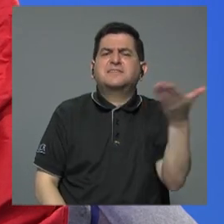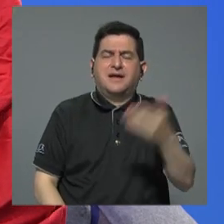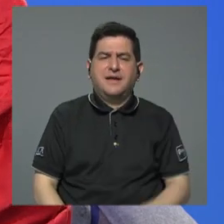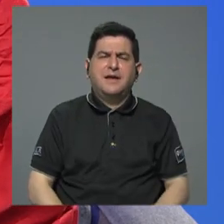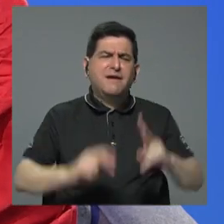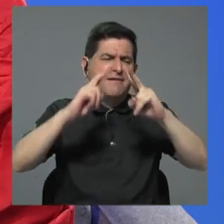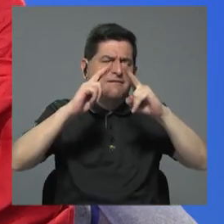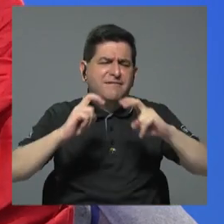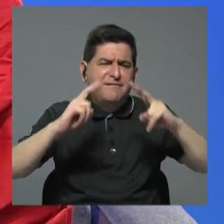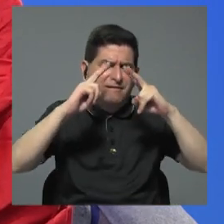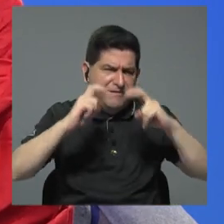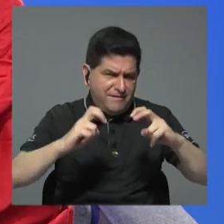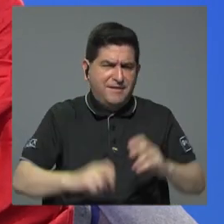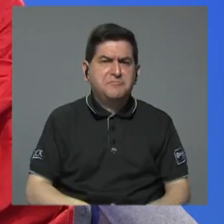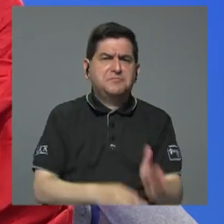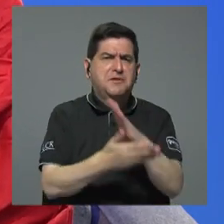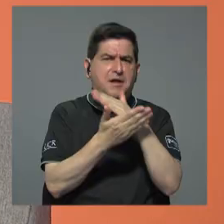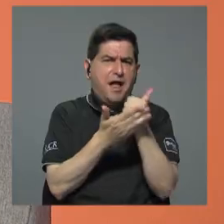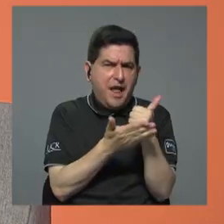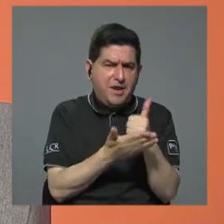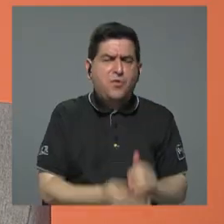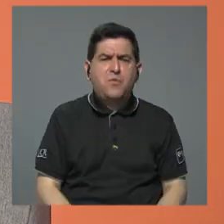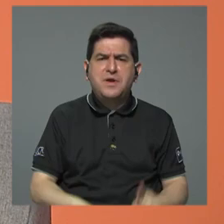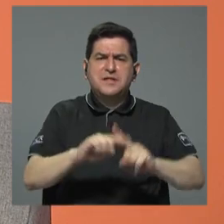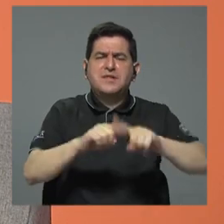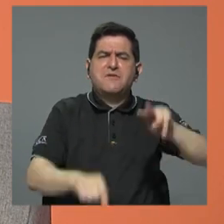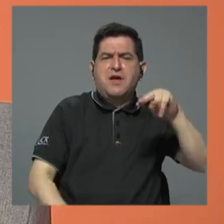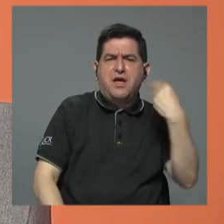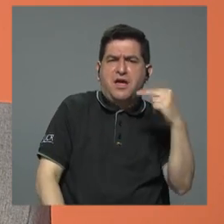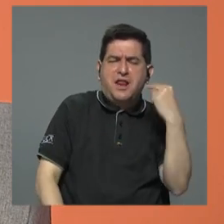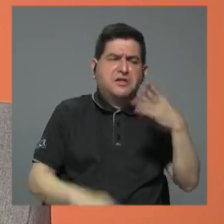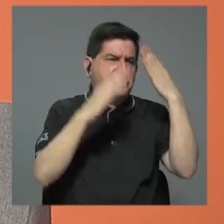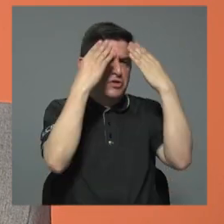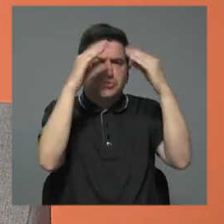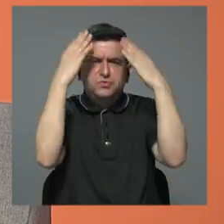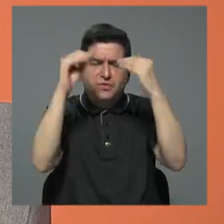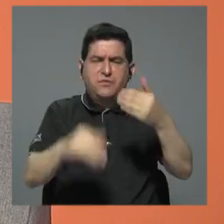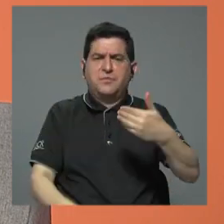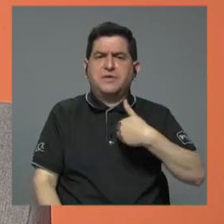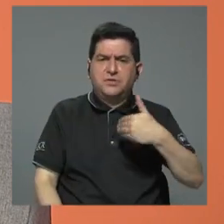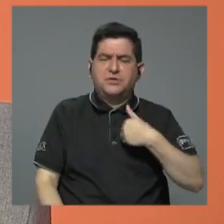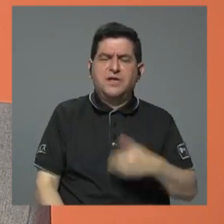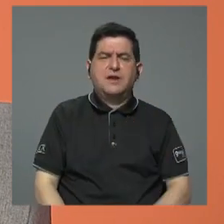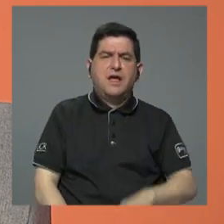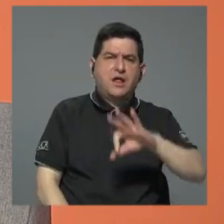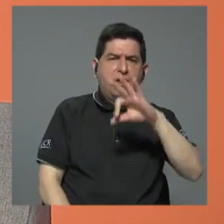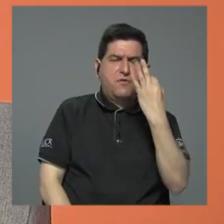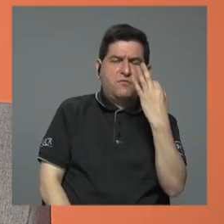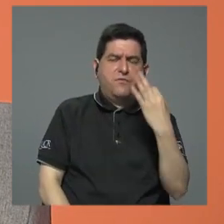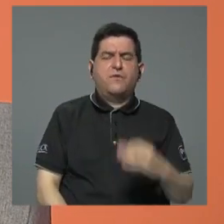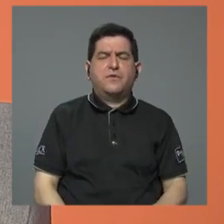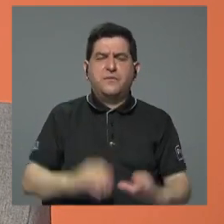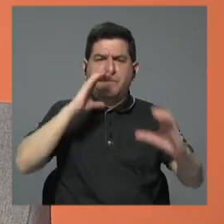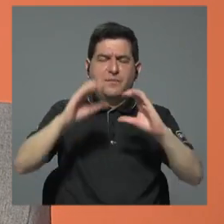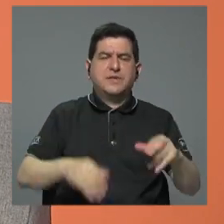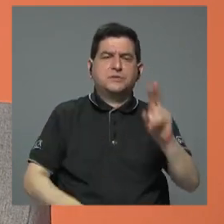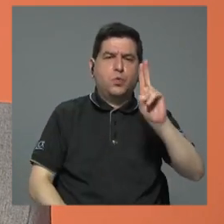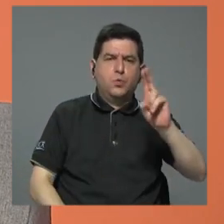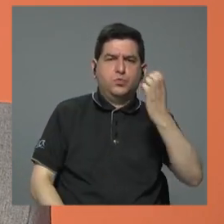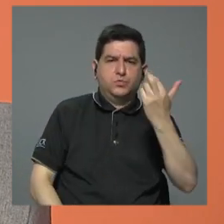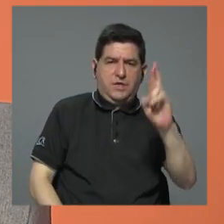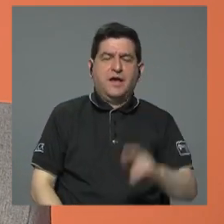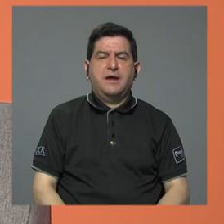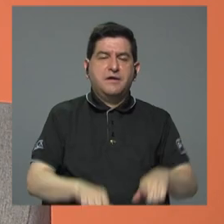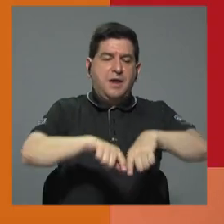un repaso de, por supuesto, algunas solamente de las noticias, de las informaciones que cubrimos los medios de la Universidad de Costa Rica.